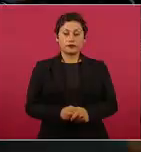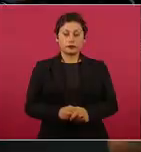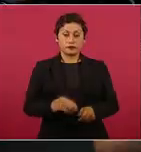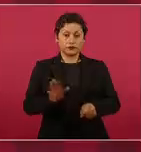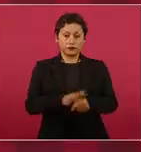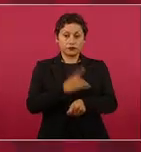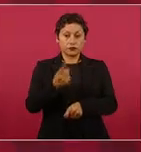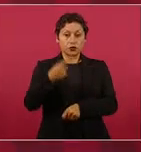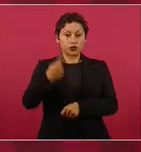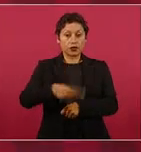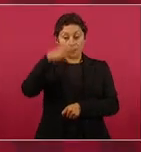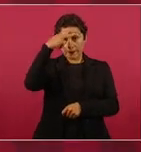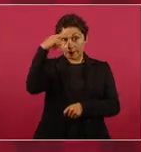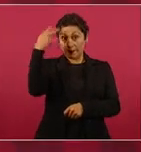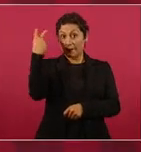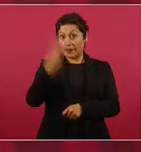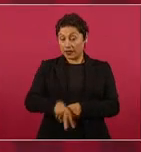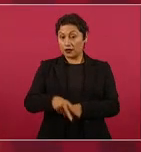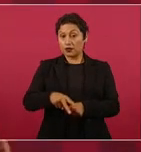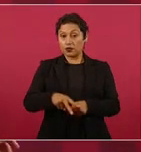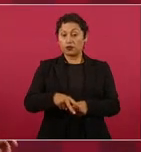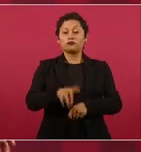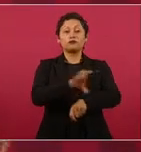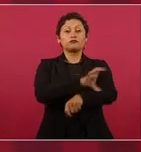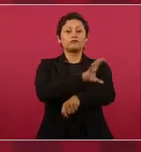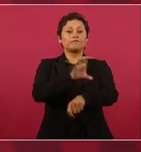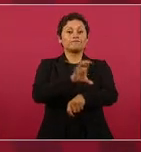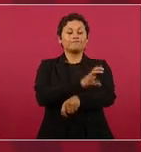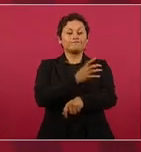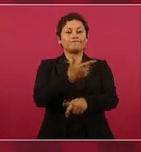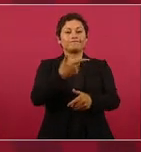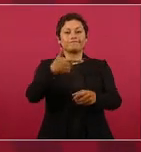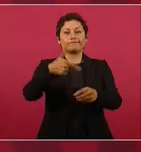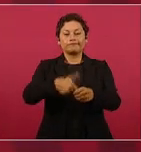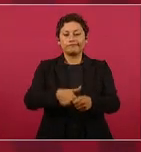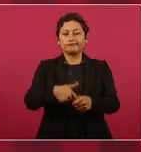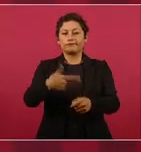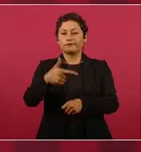bajo que hay en el mundo.